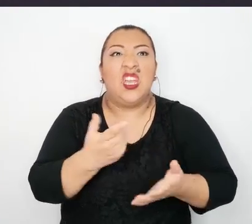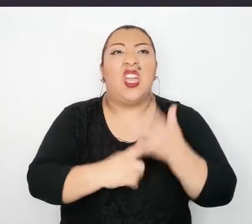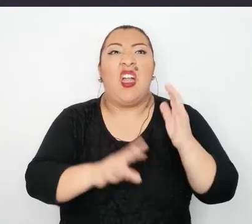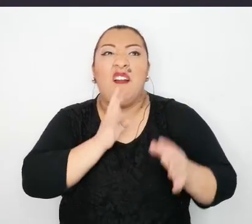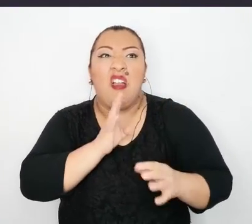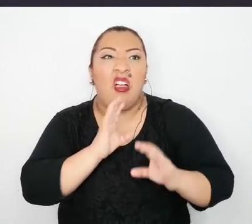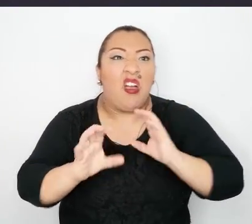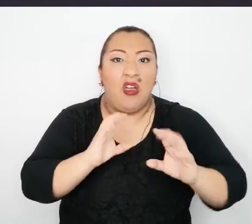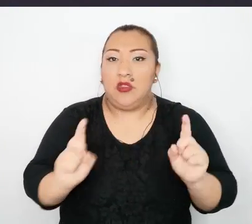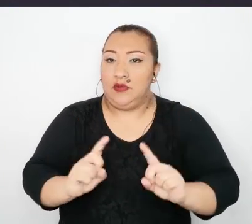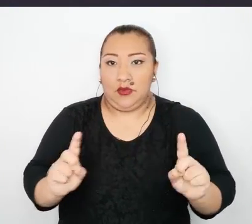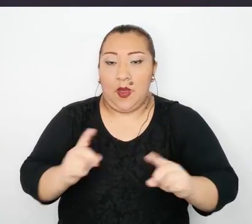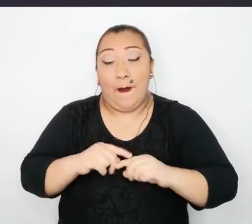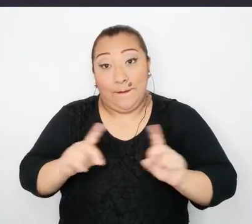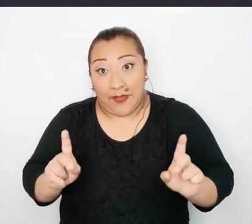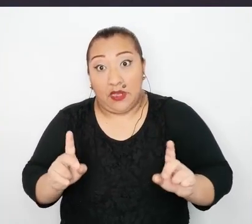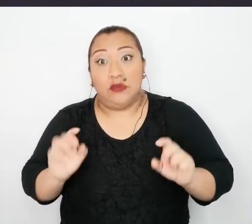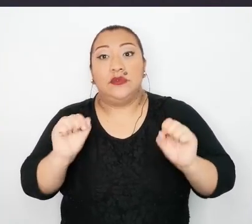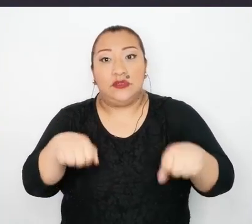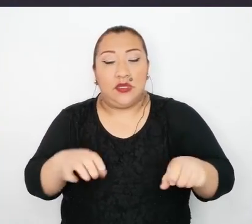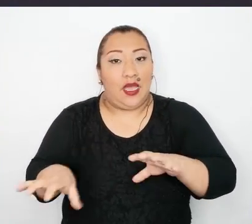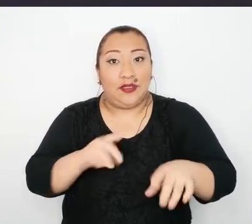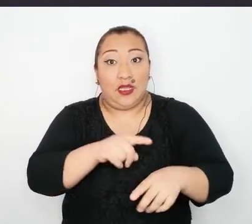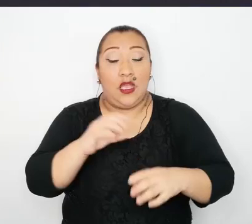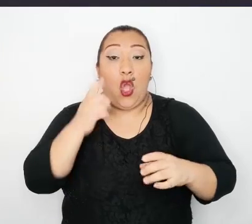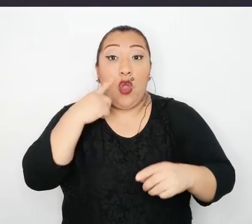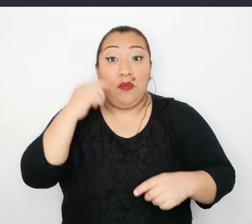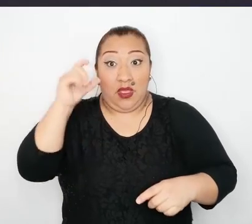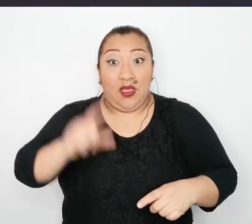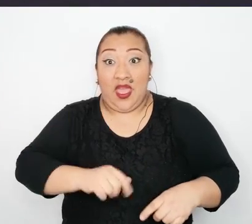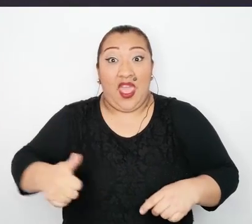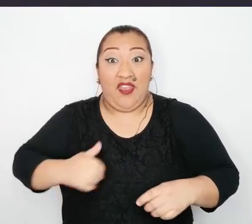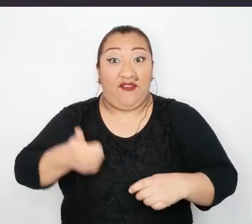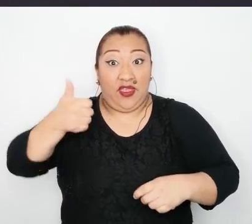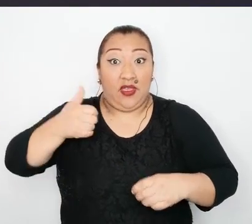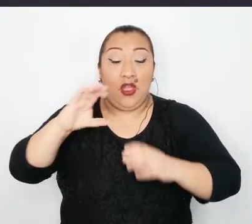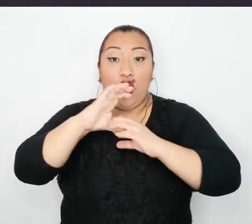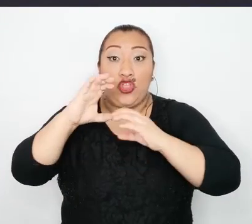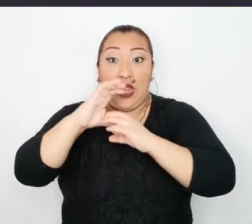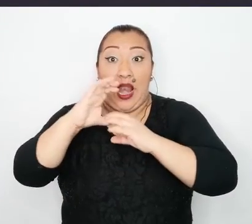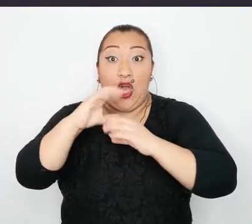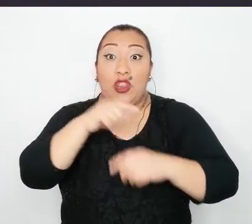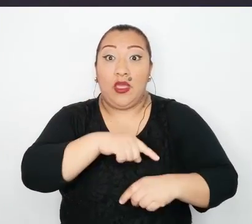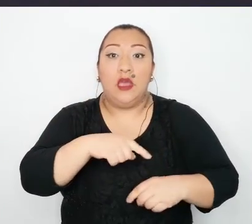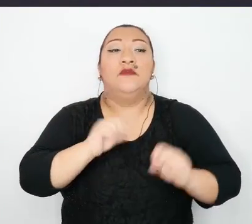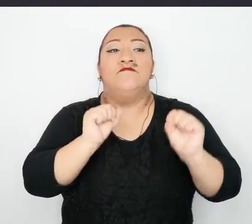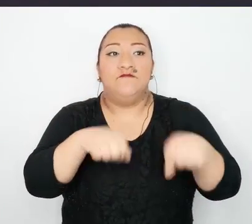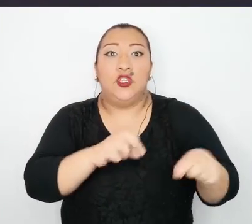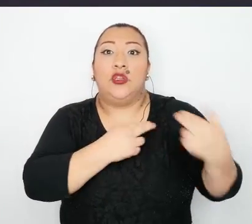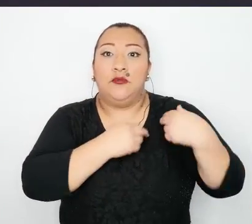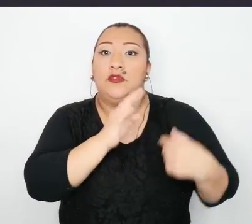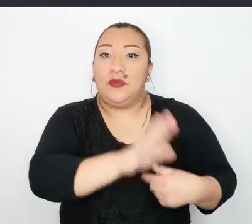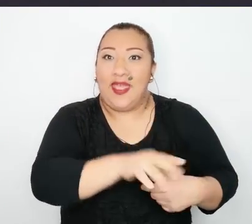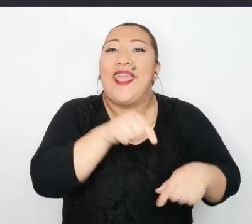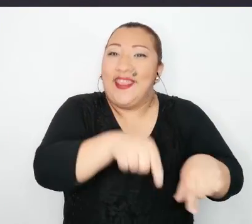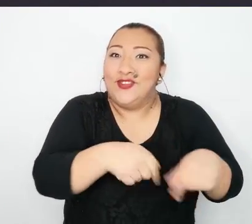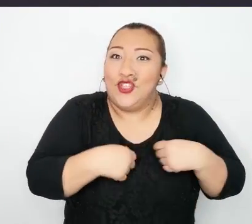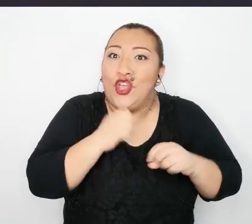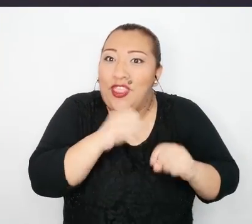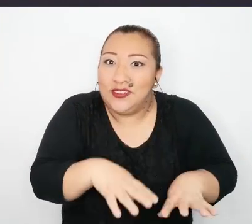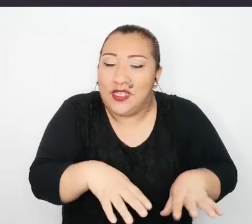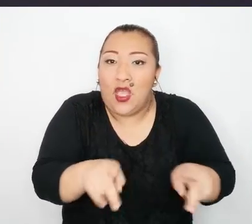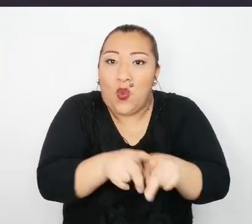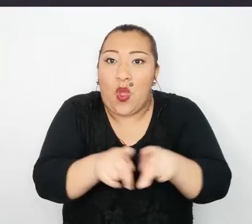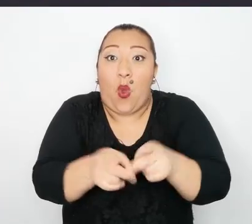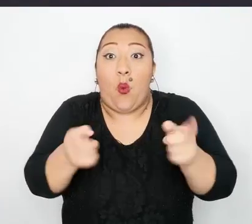esa conversación, pero lo que está haciendo el Contralor es lo que está estrictamente en sus competencias.